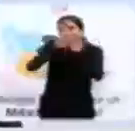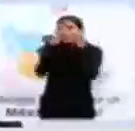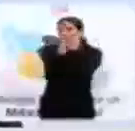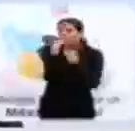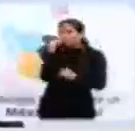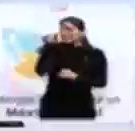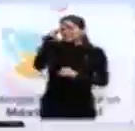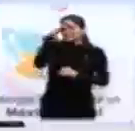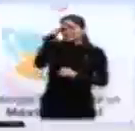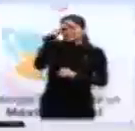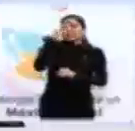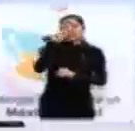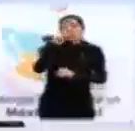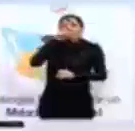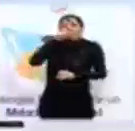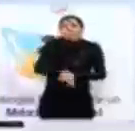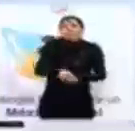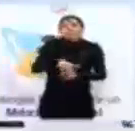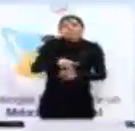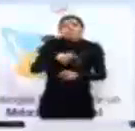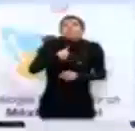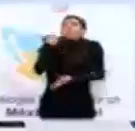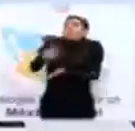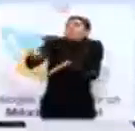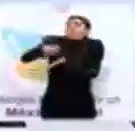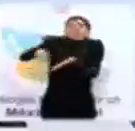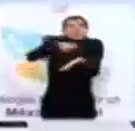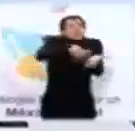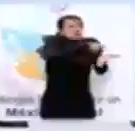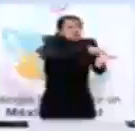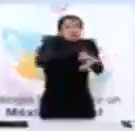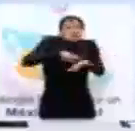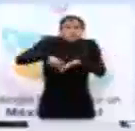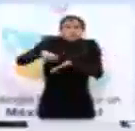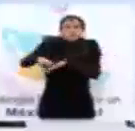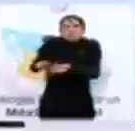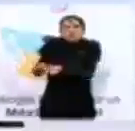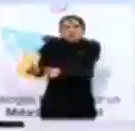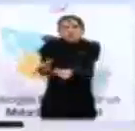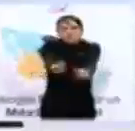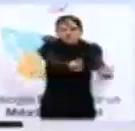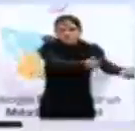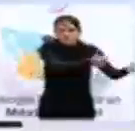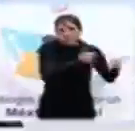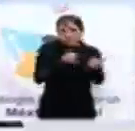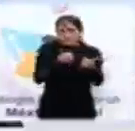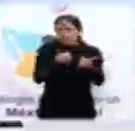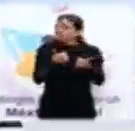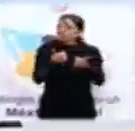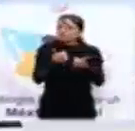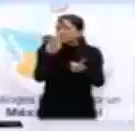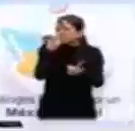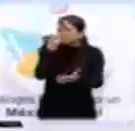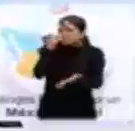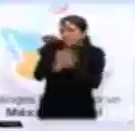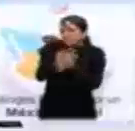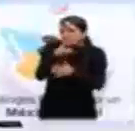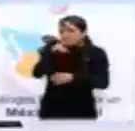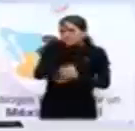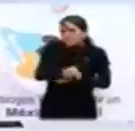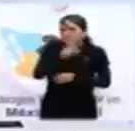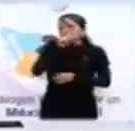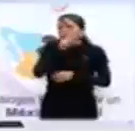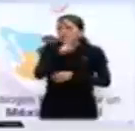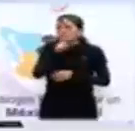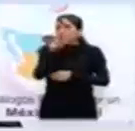como lo tenemos en un consumismo exacerbado, sino que es necesario mirar hacia adelante. Cuando miramos economía verde, encontramos que